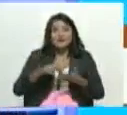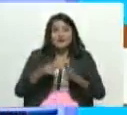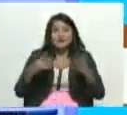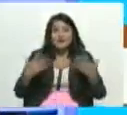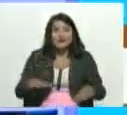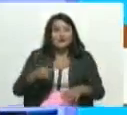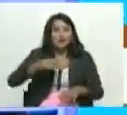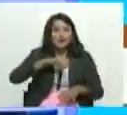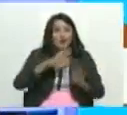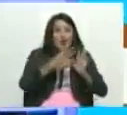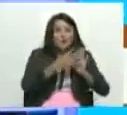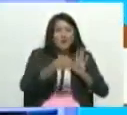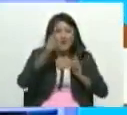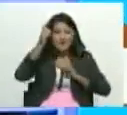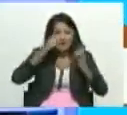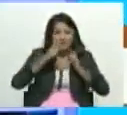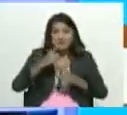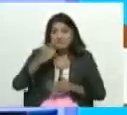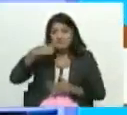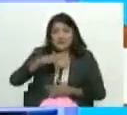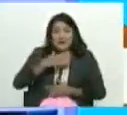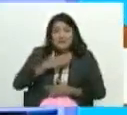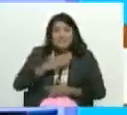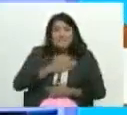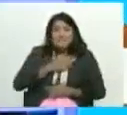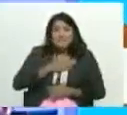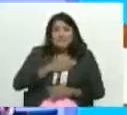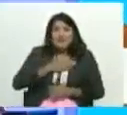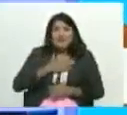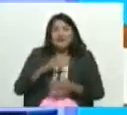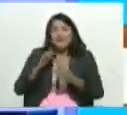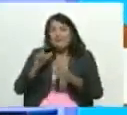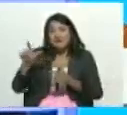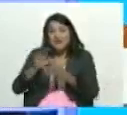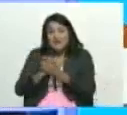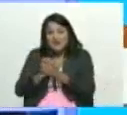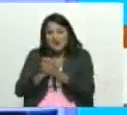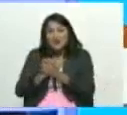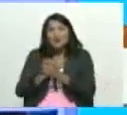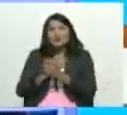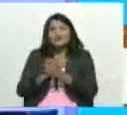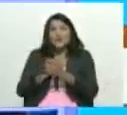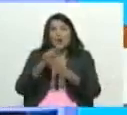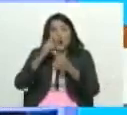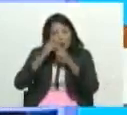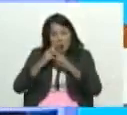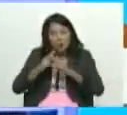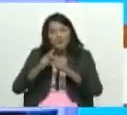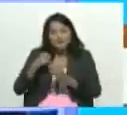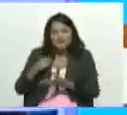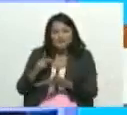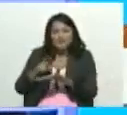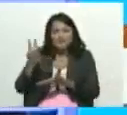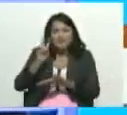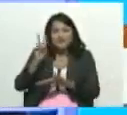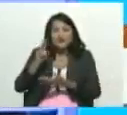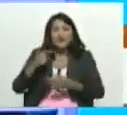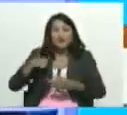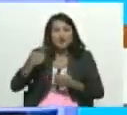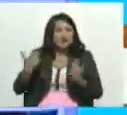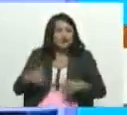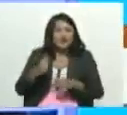una Inspiración de manera que para mí y para mis camaradas es un gran honor estar aquí con todos ustedes trabajo en la industria